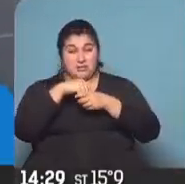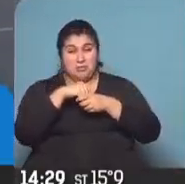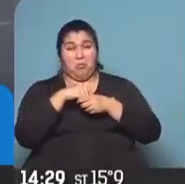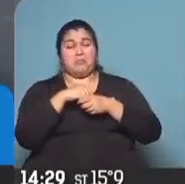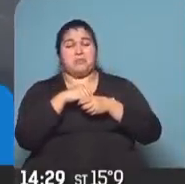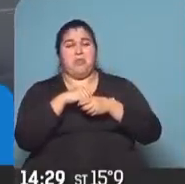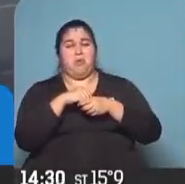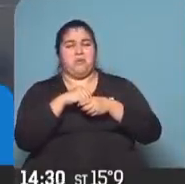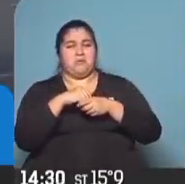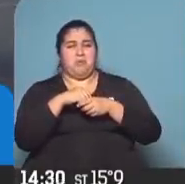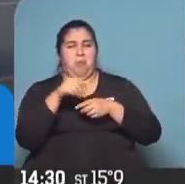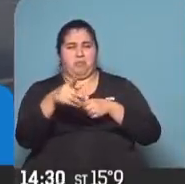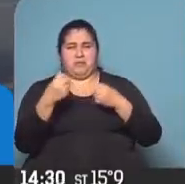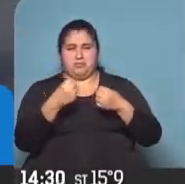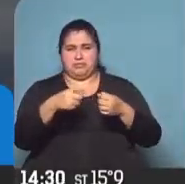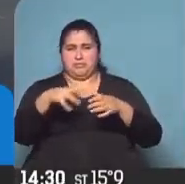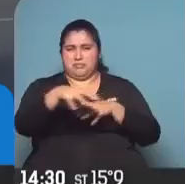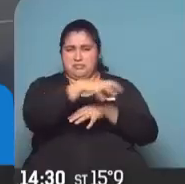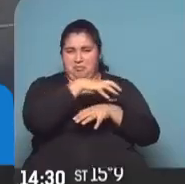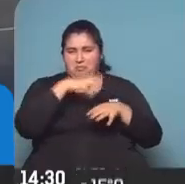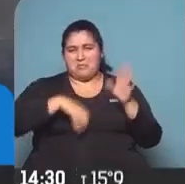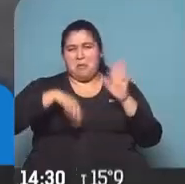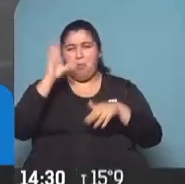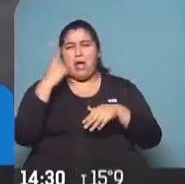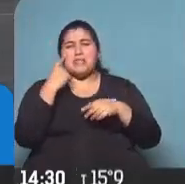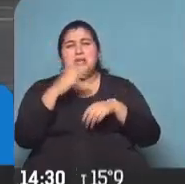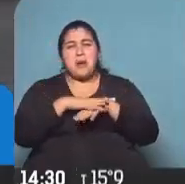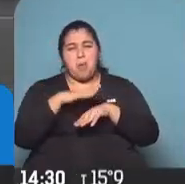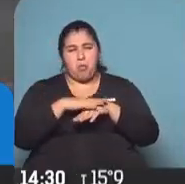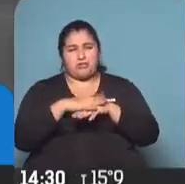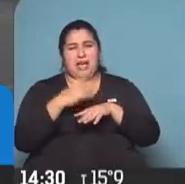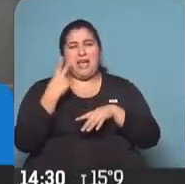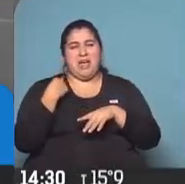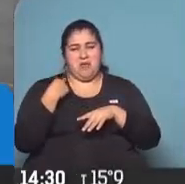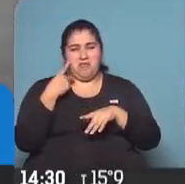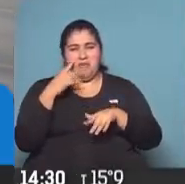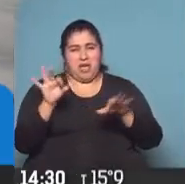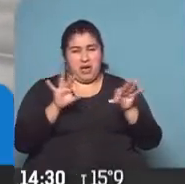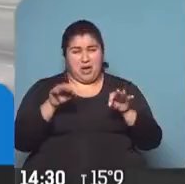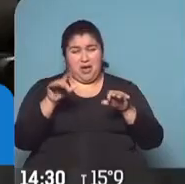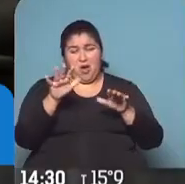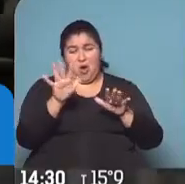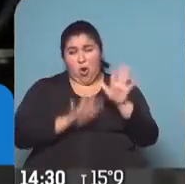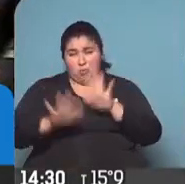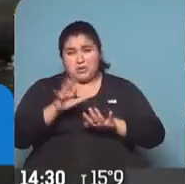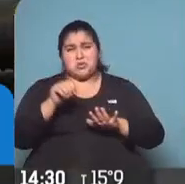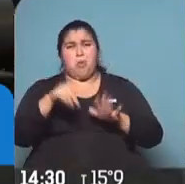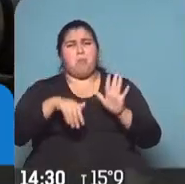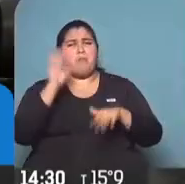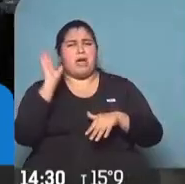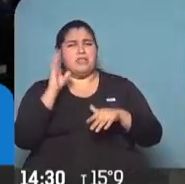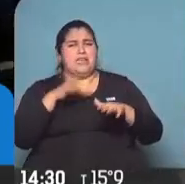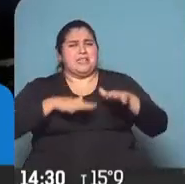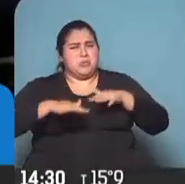distintos puntos del territorio argentino y es utilizado por el comandante en jefe del teatro operacional con su correspondiente sala de